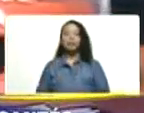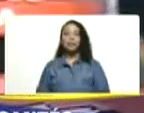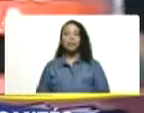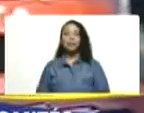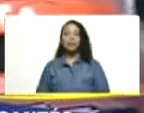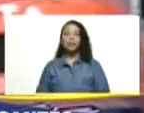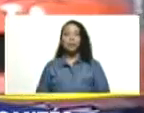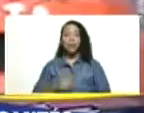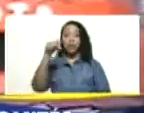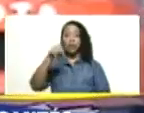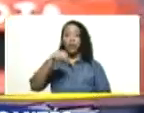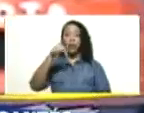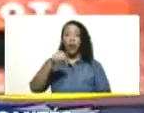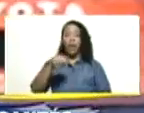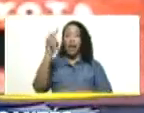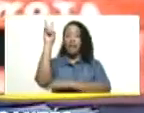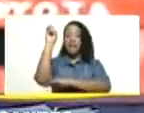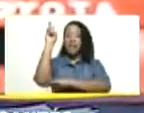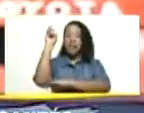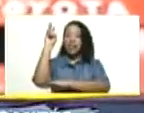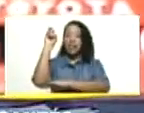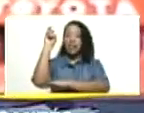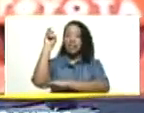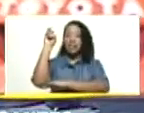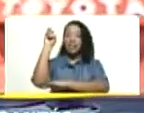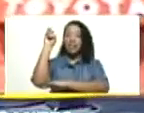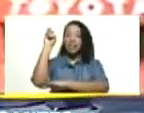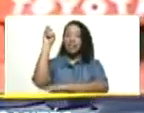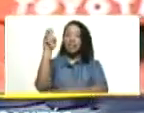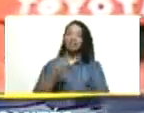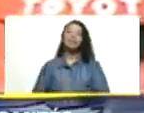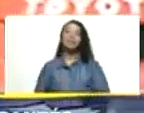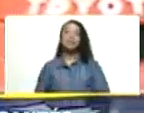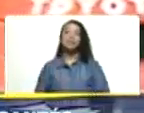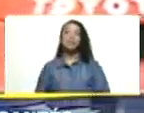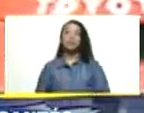Que hoy es viernes.